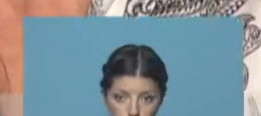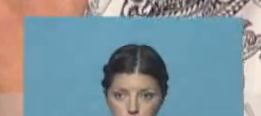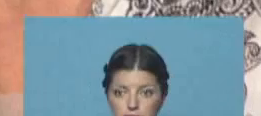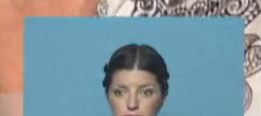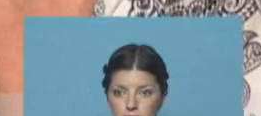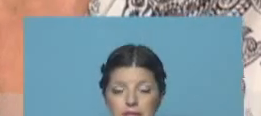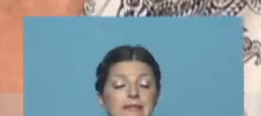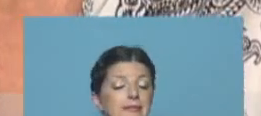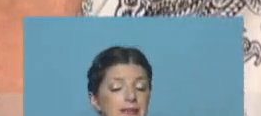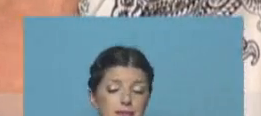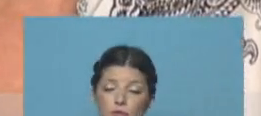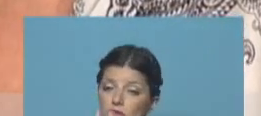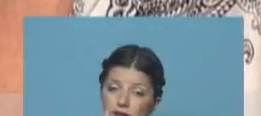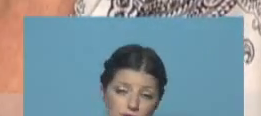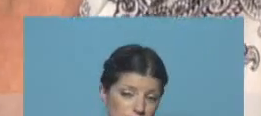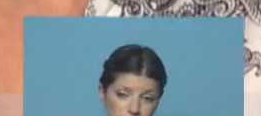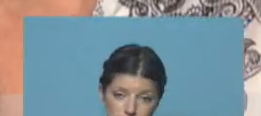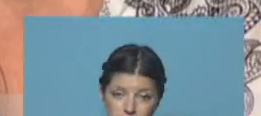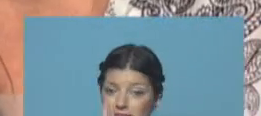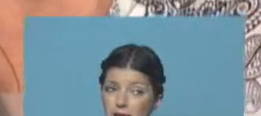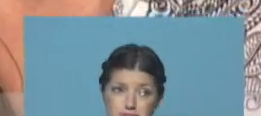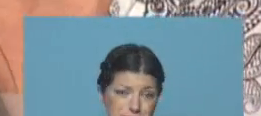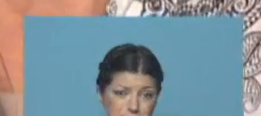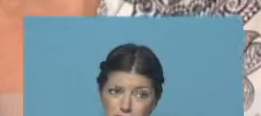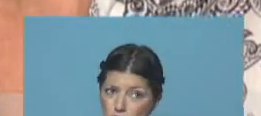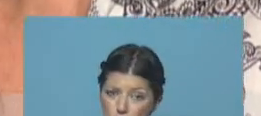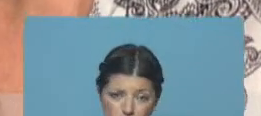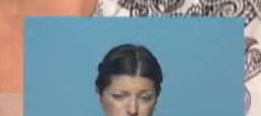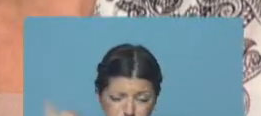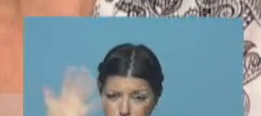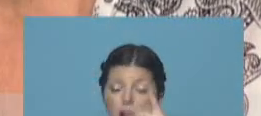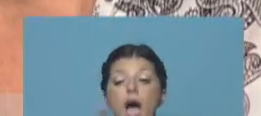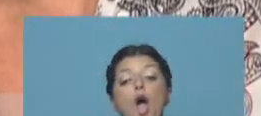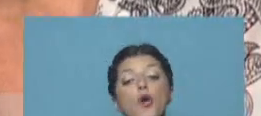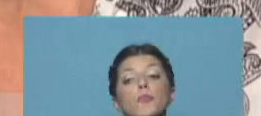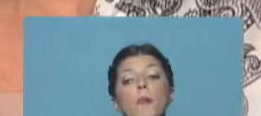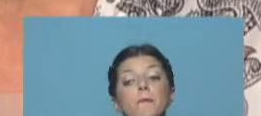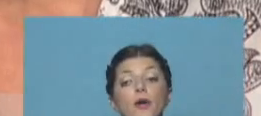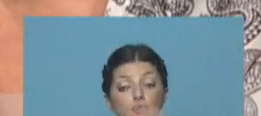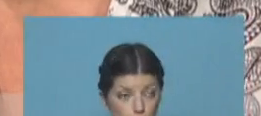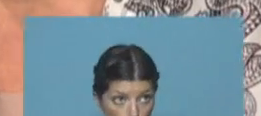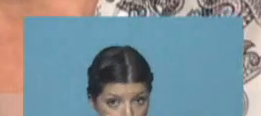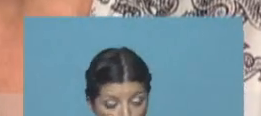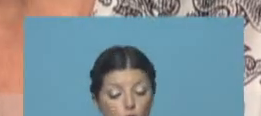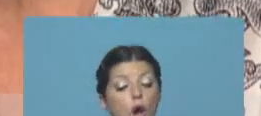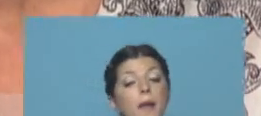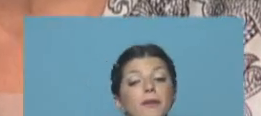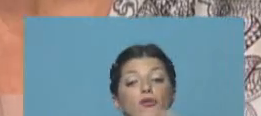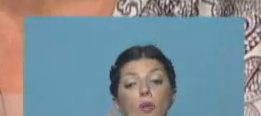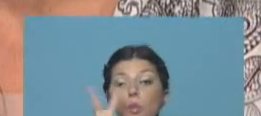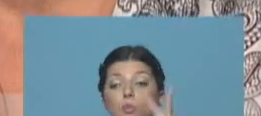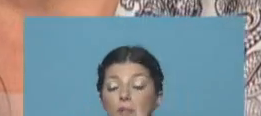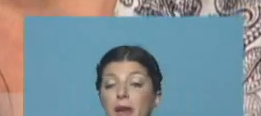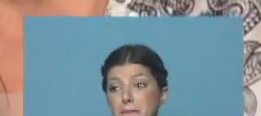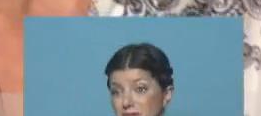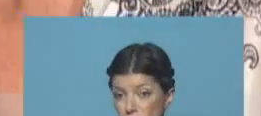Es complicada la situación, no tiene límites todavía. El Mercosur, mi información es que el Mercosur también está evaluando nuevas formas de presión